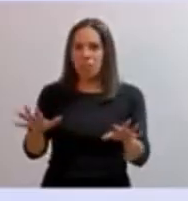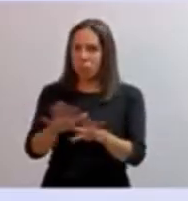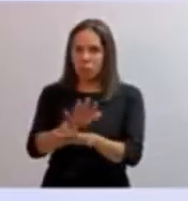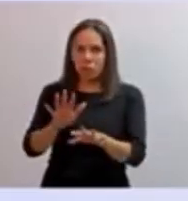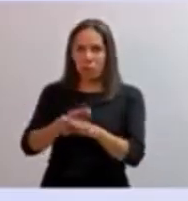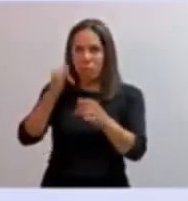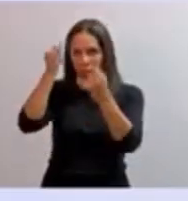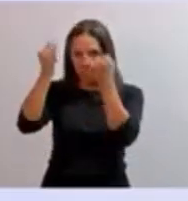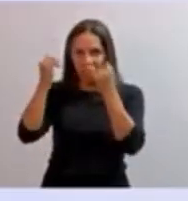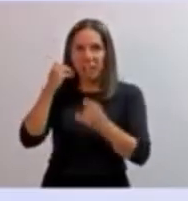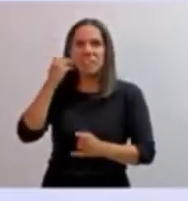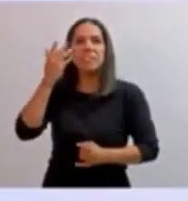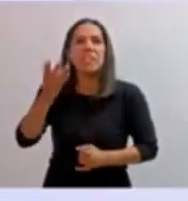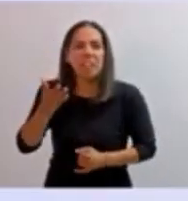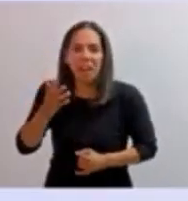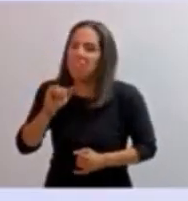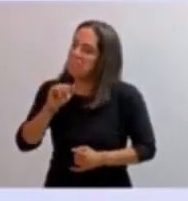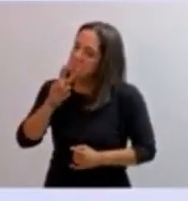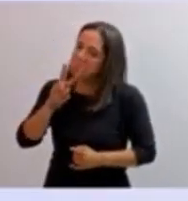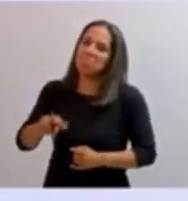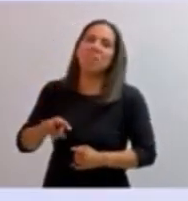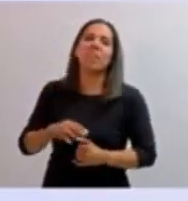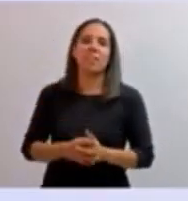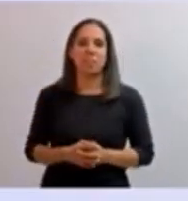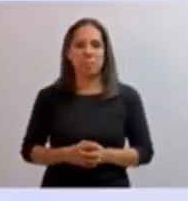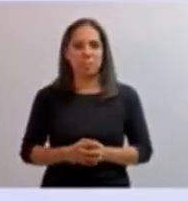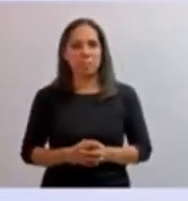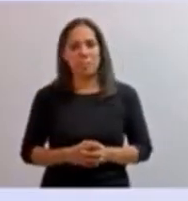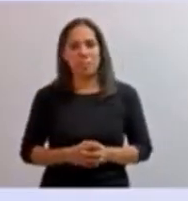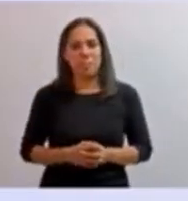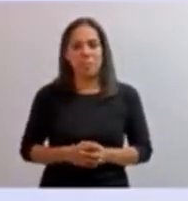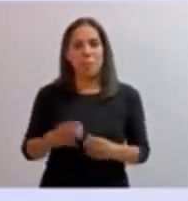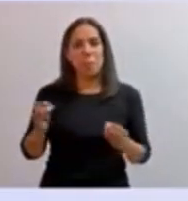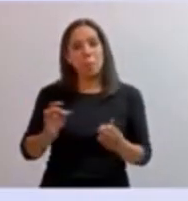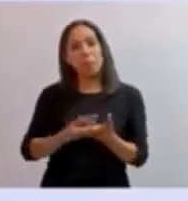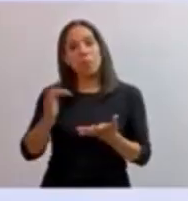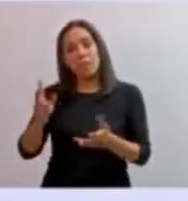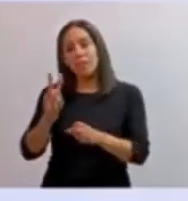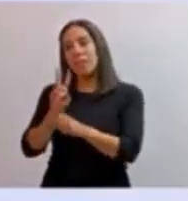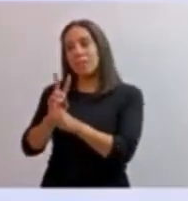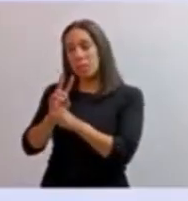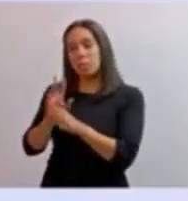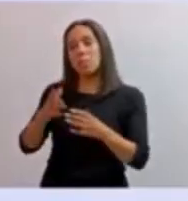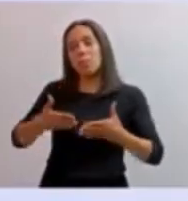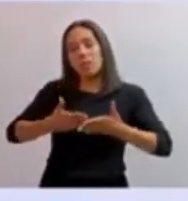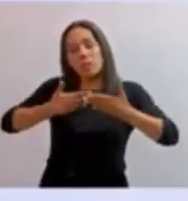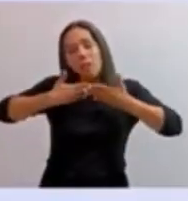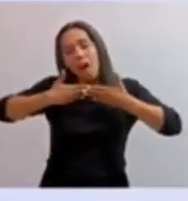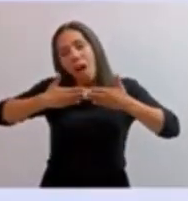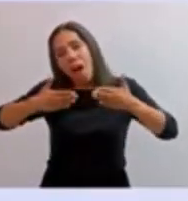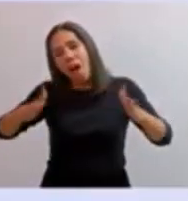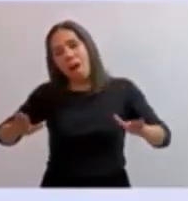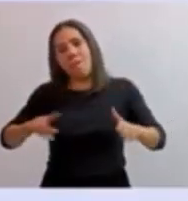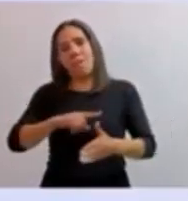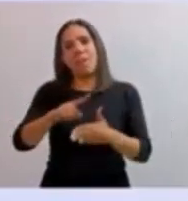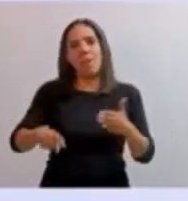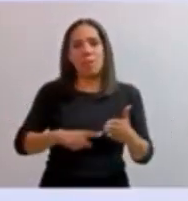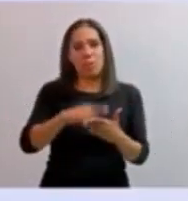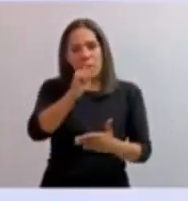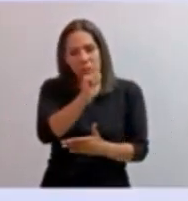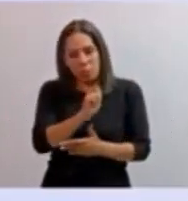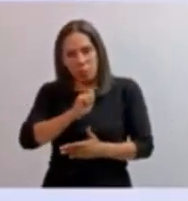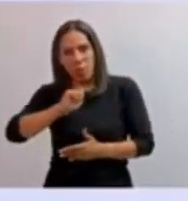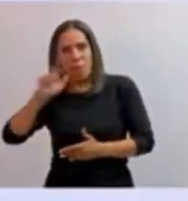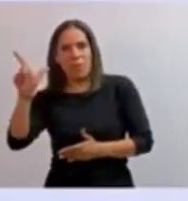comenta Ángeles Jiménez Velázquez: gracias a algunos supervisores que abren esos espacios profesionales para vincular a todos los